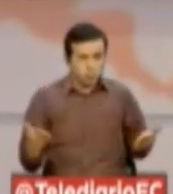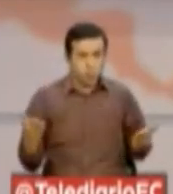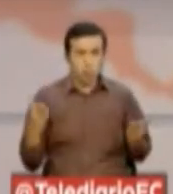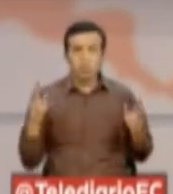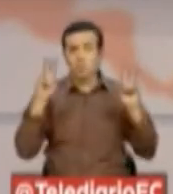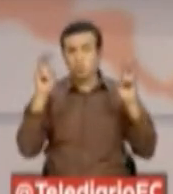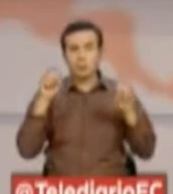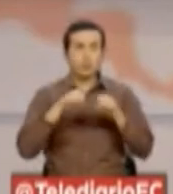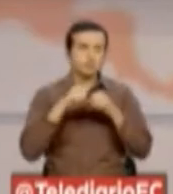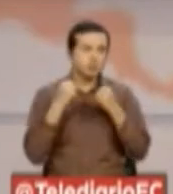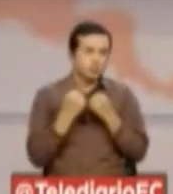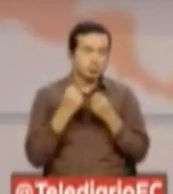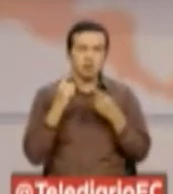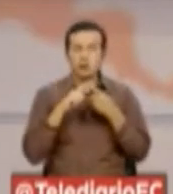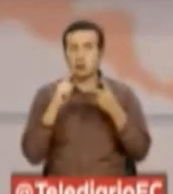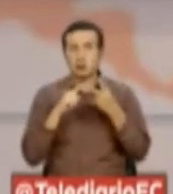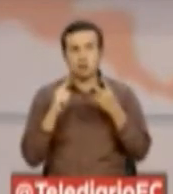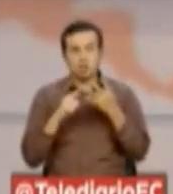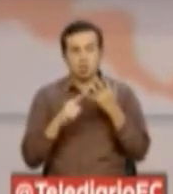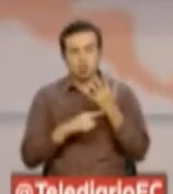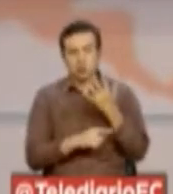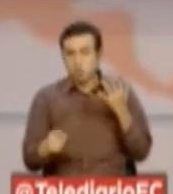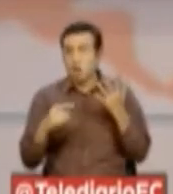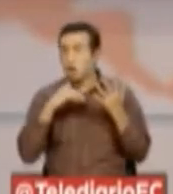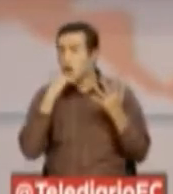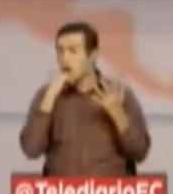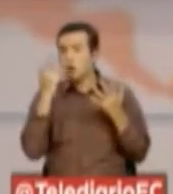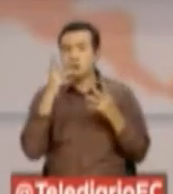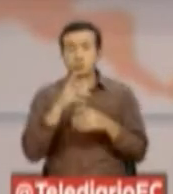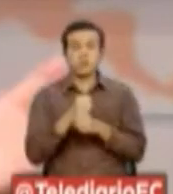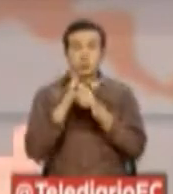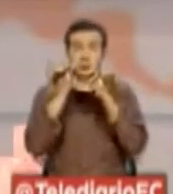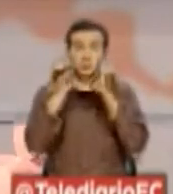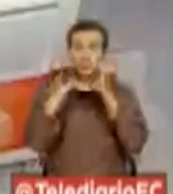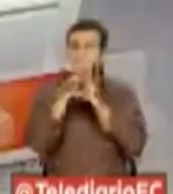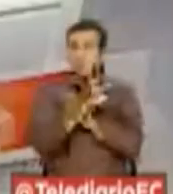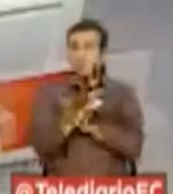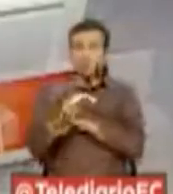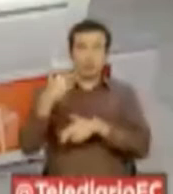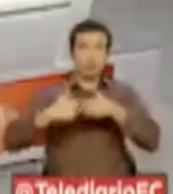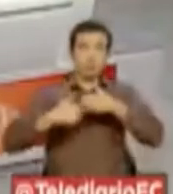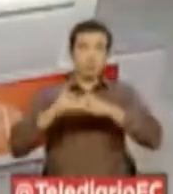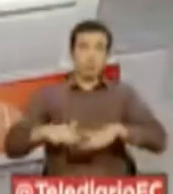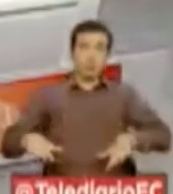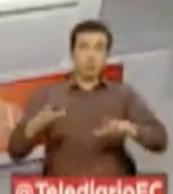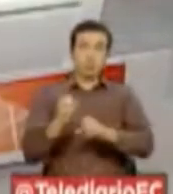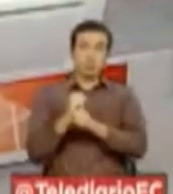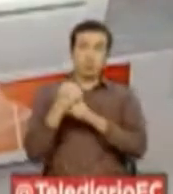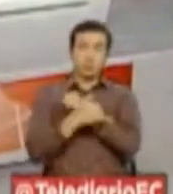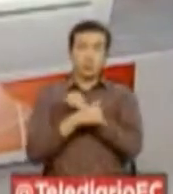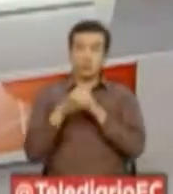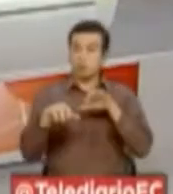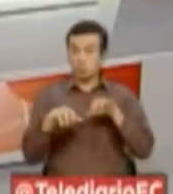e incluso en situaciones como seguridad que ahora estamos viendo que ya no es un problema de seguridad entre países sino seguridad contra los